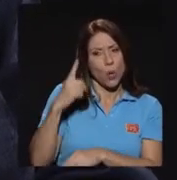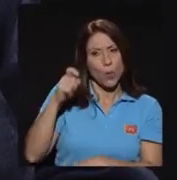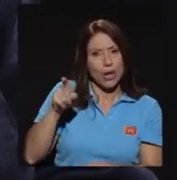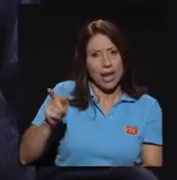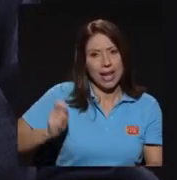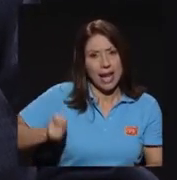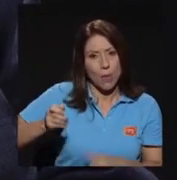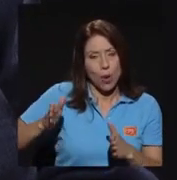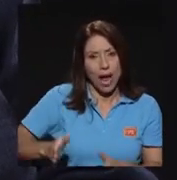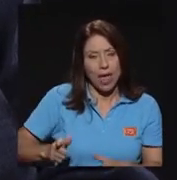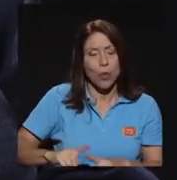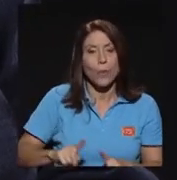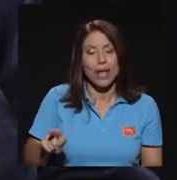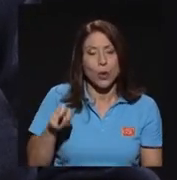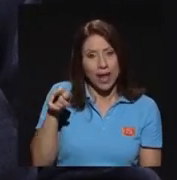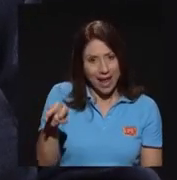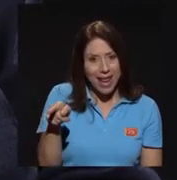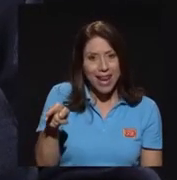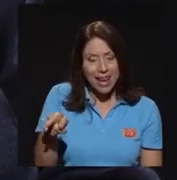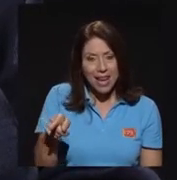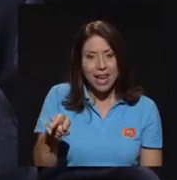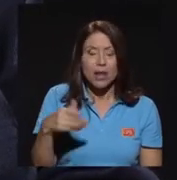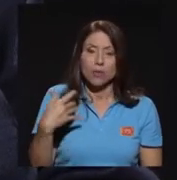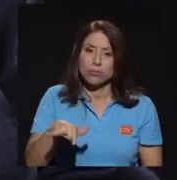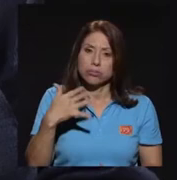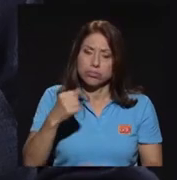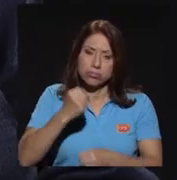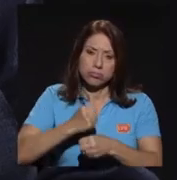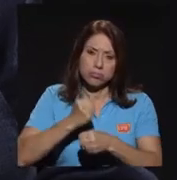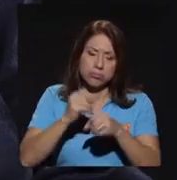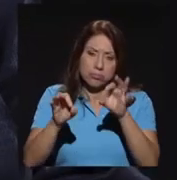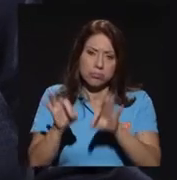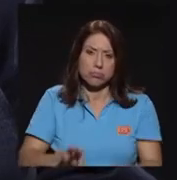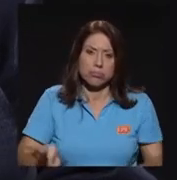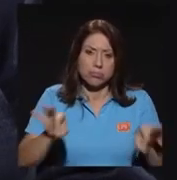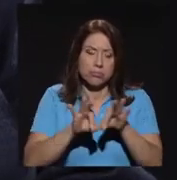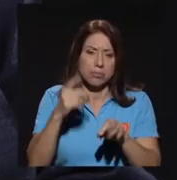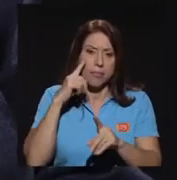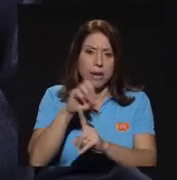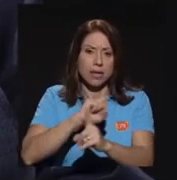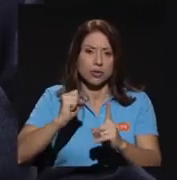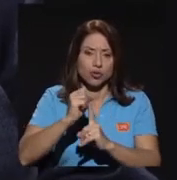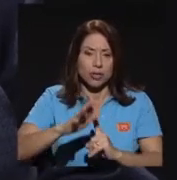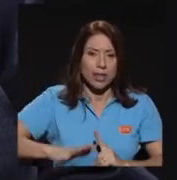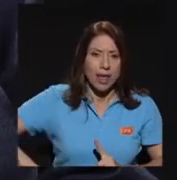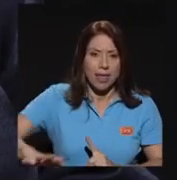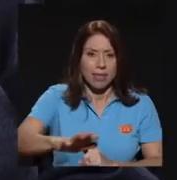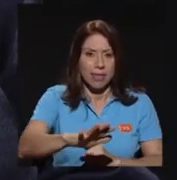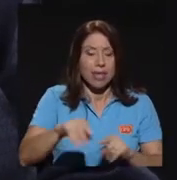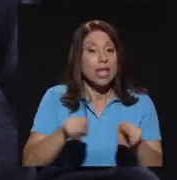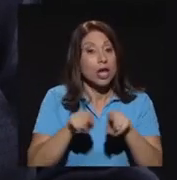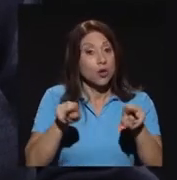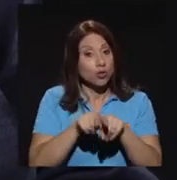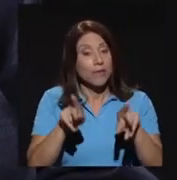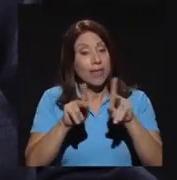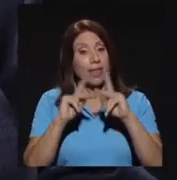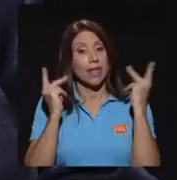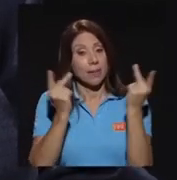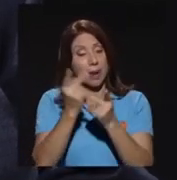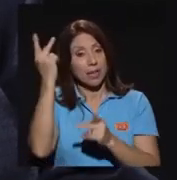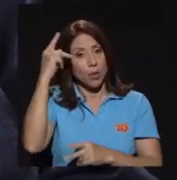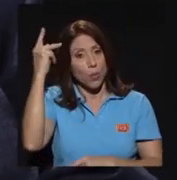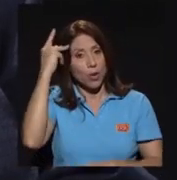él como se llama de una construcción muy importante de la sociedad inclusive dentro del partido político que